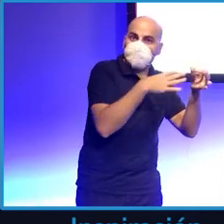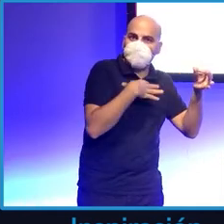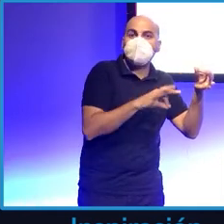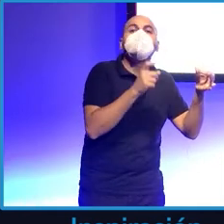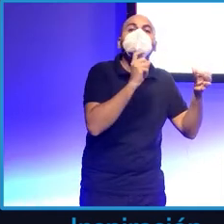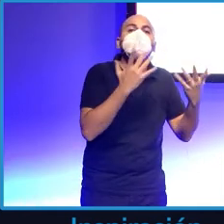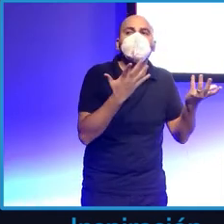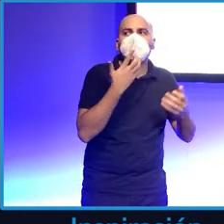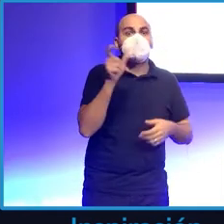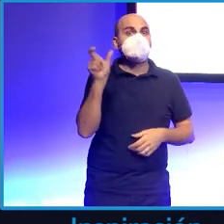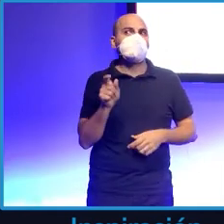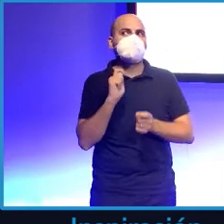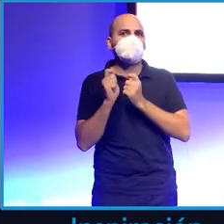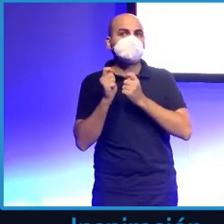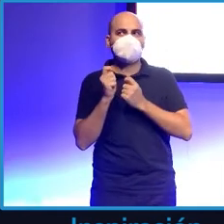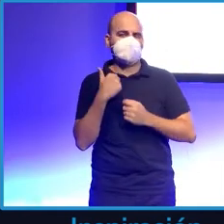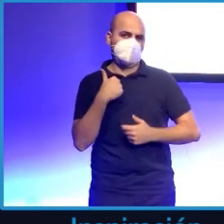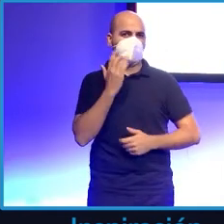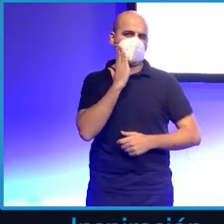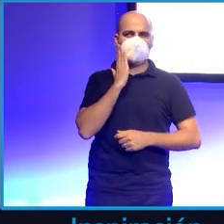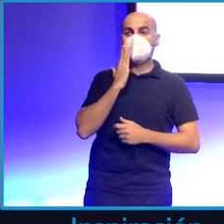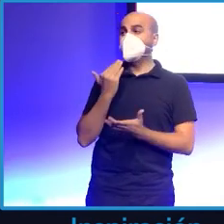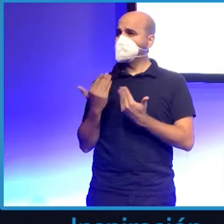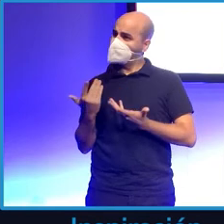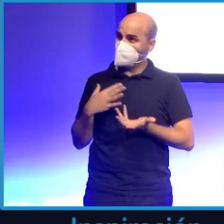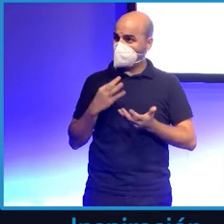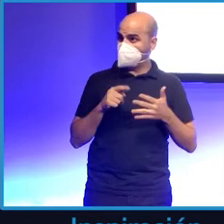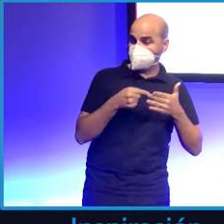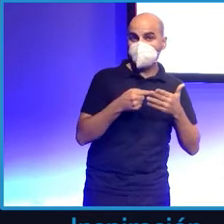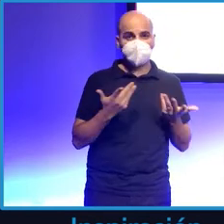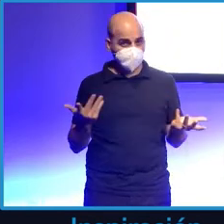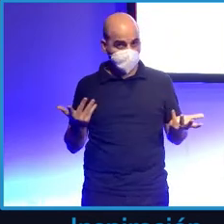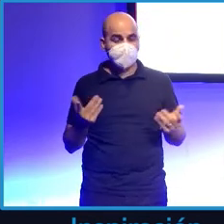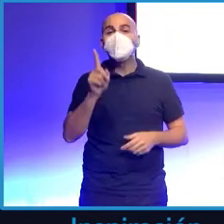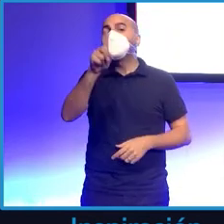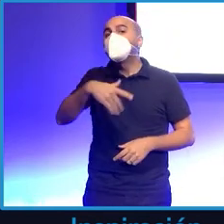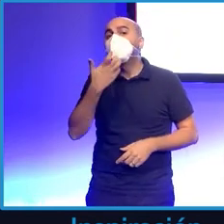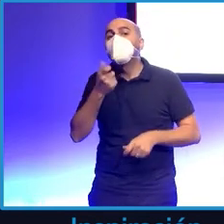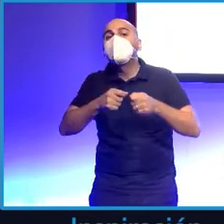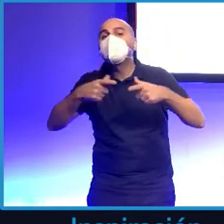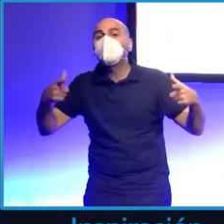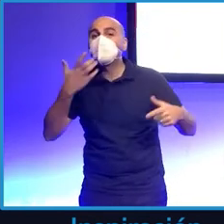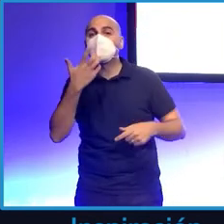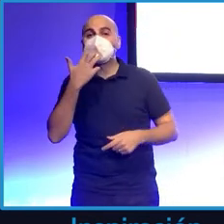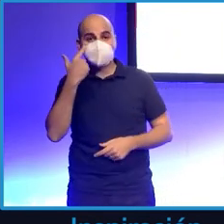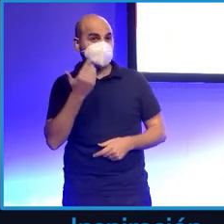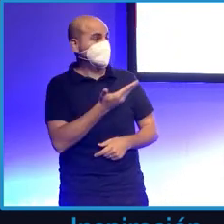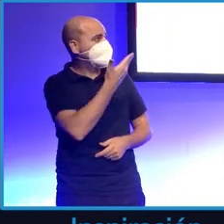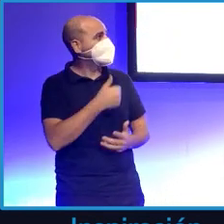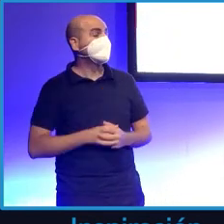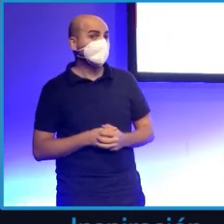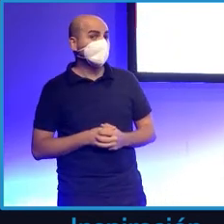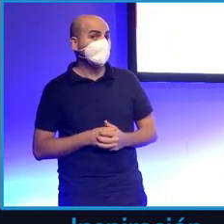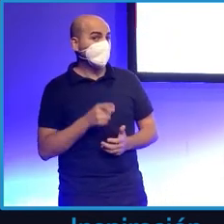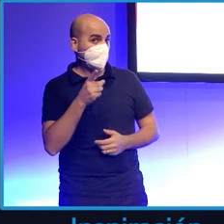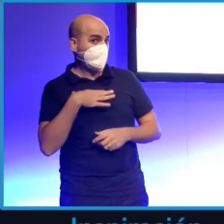vocación a yo lo digo los echamos mucho morro pero también hay plataformas como leo lit expongo aquí por ejemplo en las que tú puedes ir y ellos han